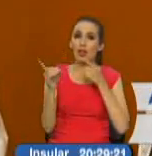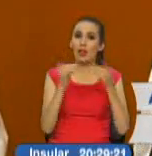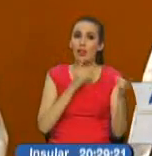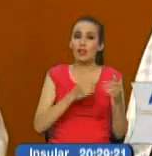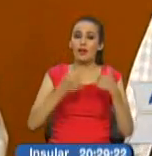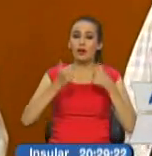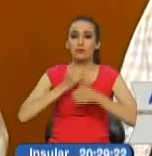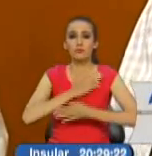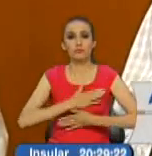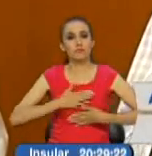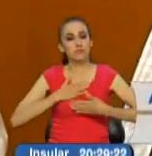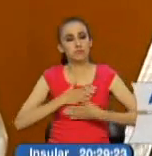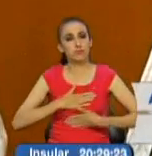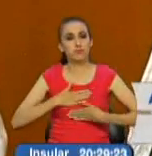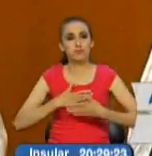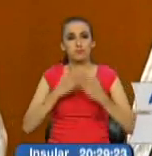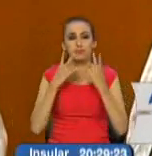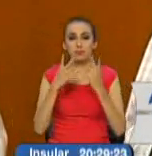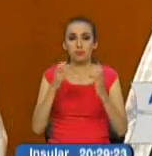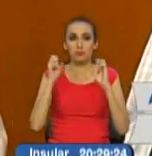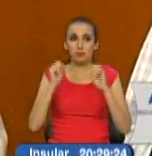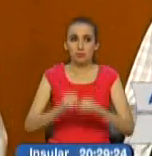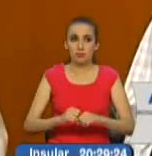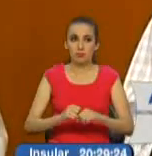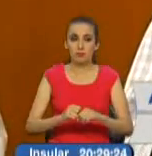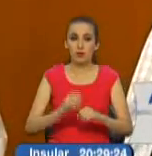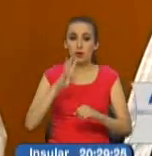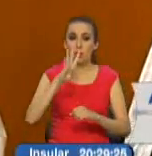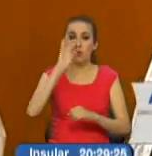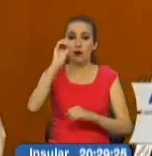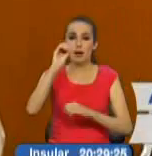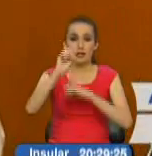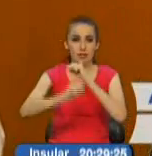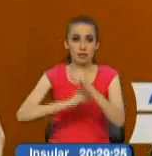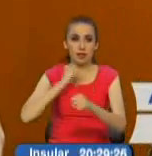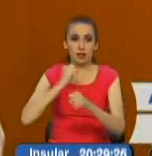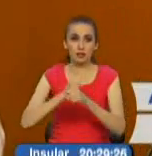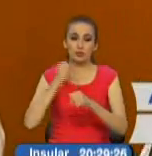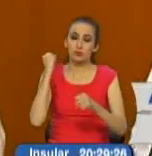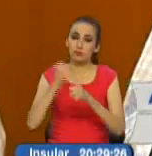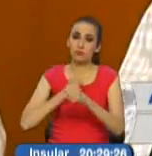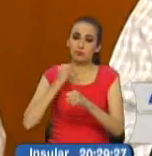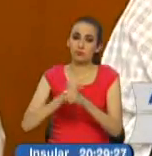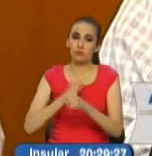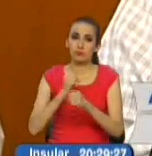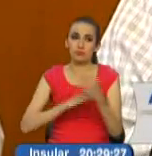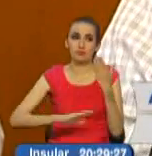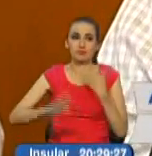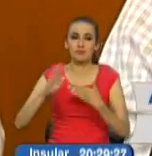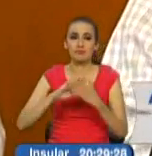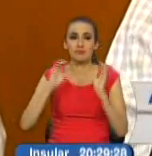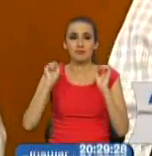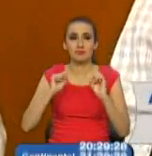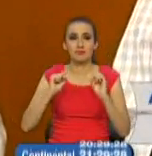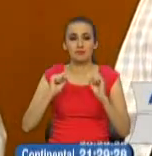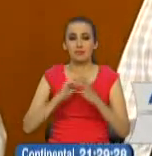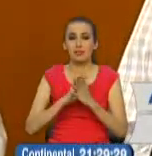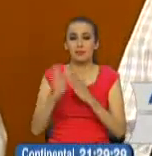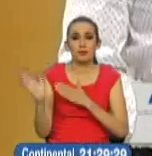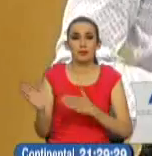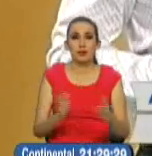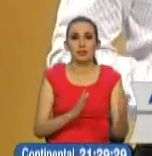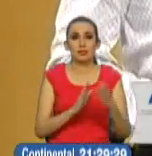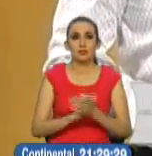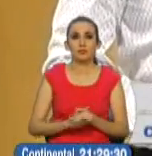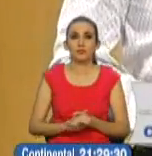gran satisfacción que en los últimos 40 años San Carlos ha vivido una situación de completa paz